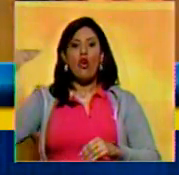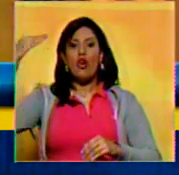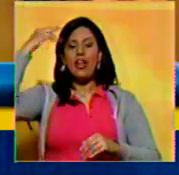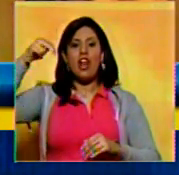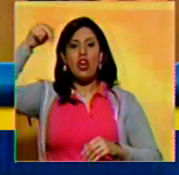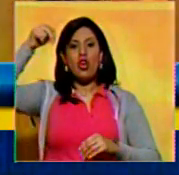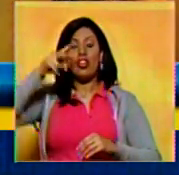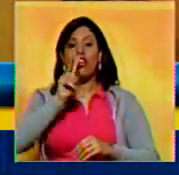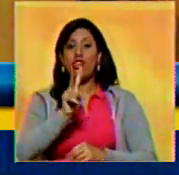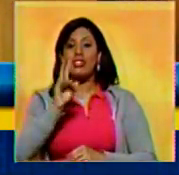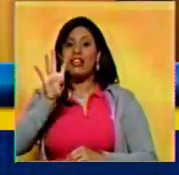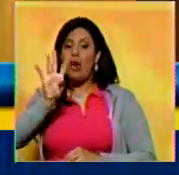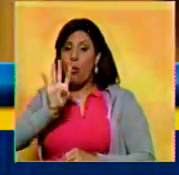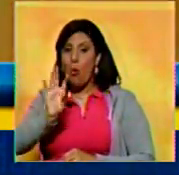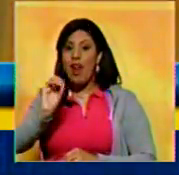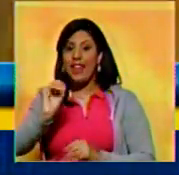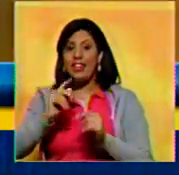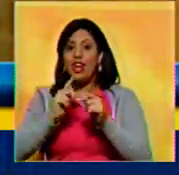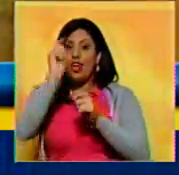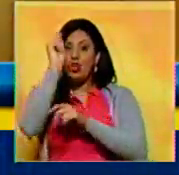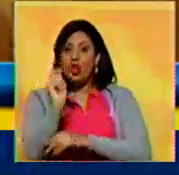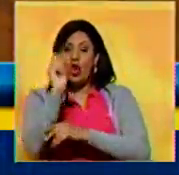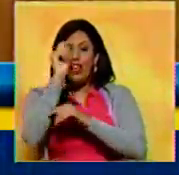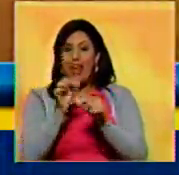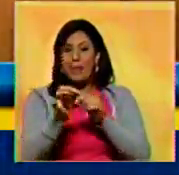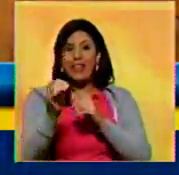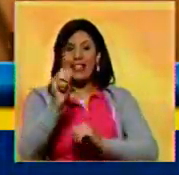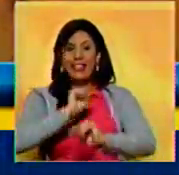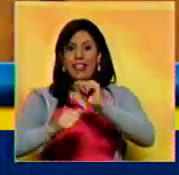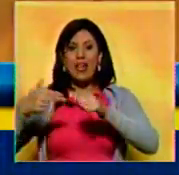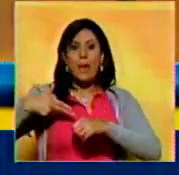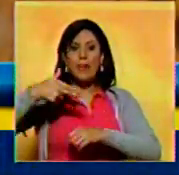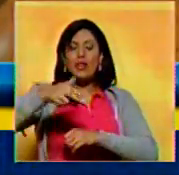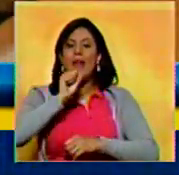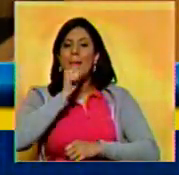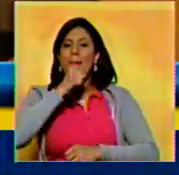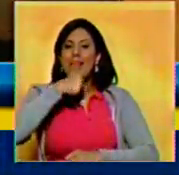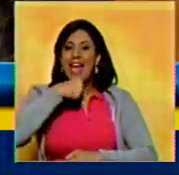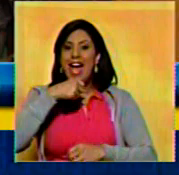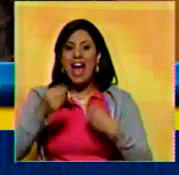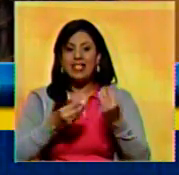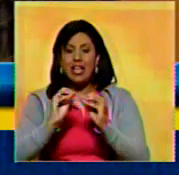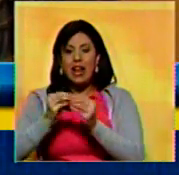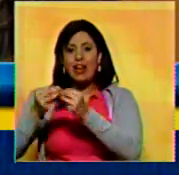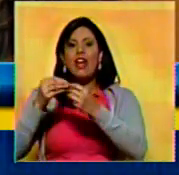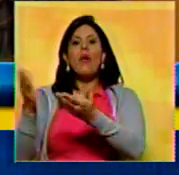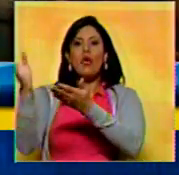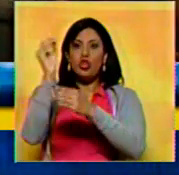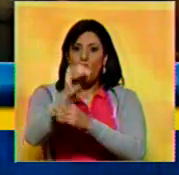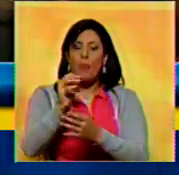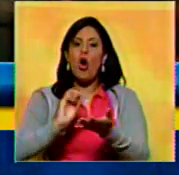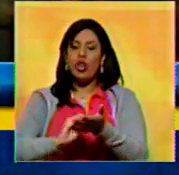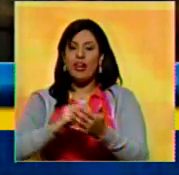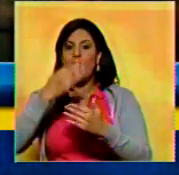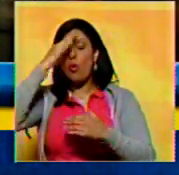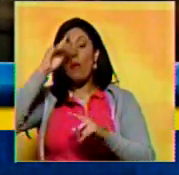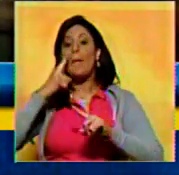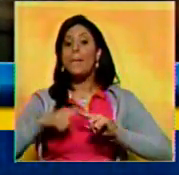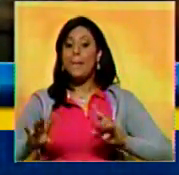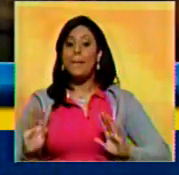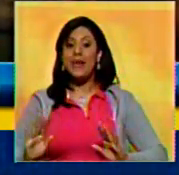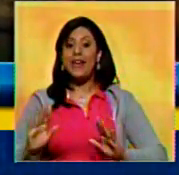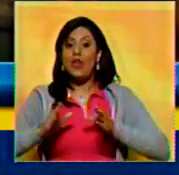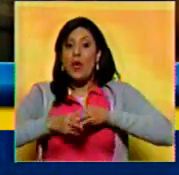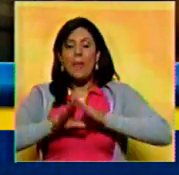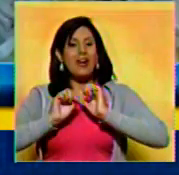con 240 toneladas métricas de armamento defensivo obsoleto que iba a ser reparado y devuelto a su país. Sin embargo, la